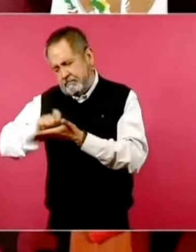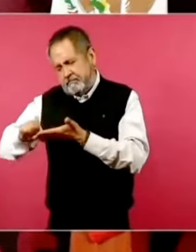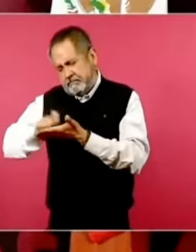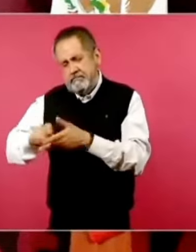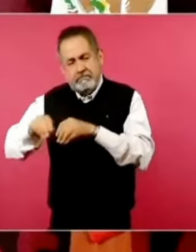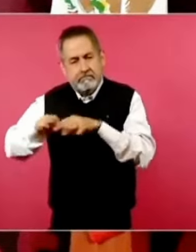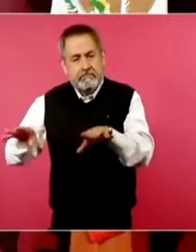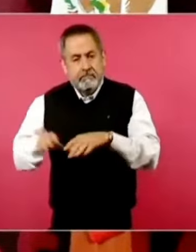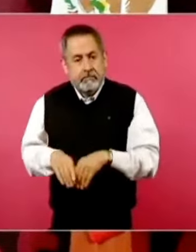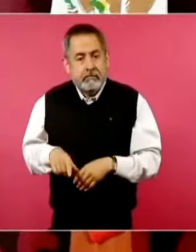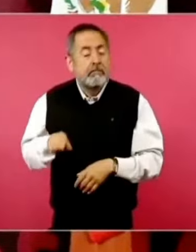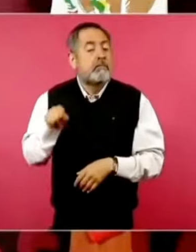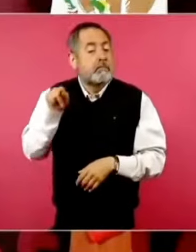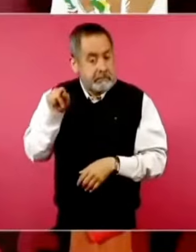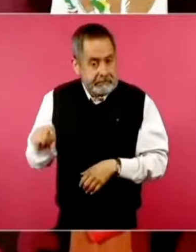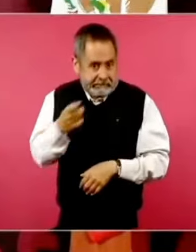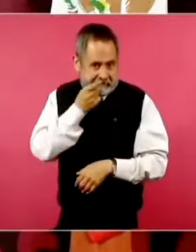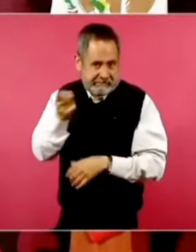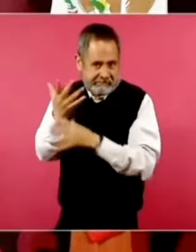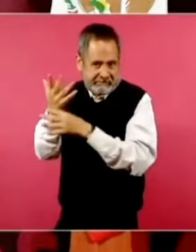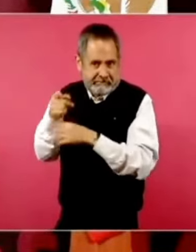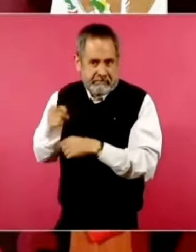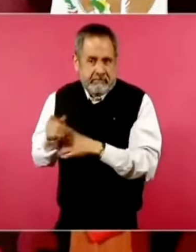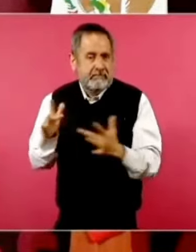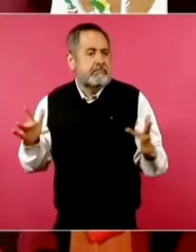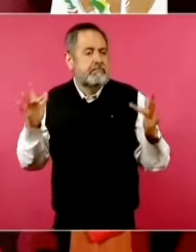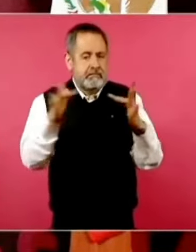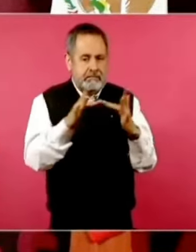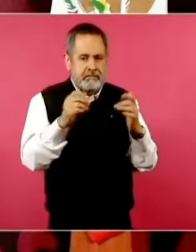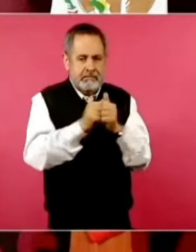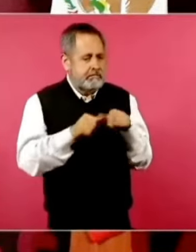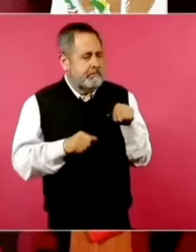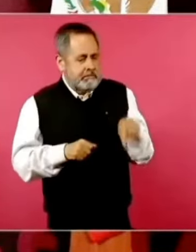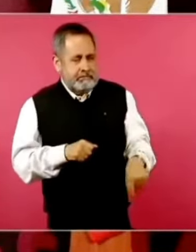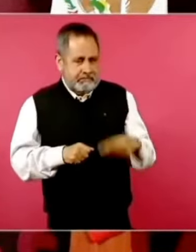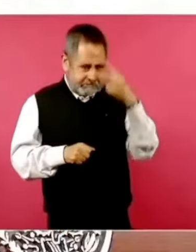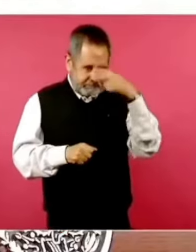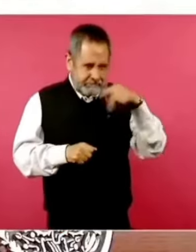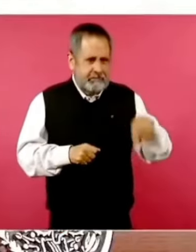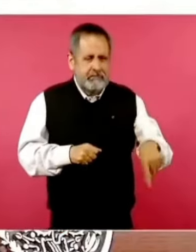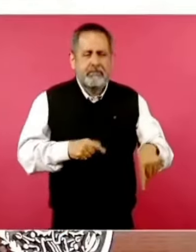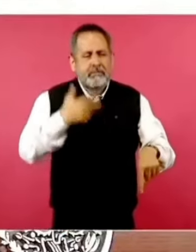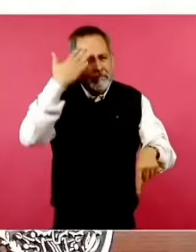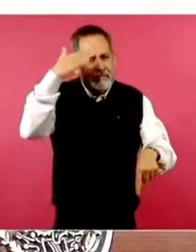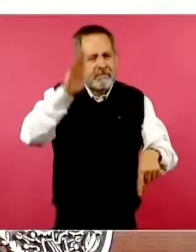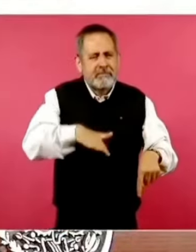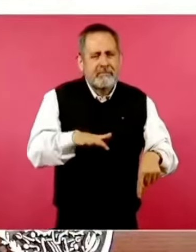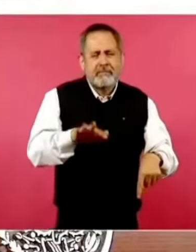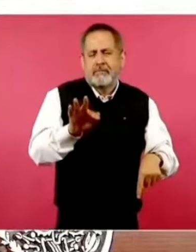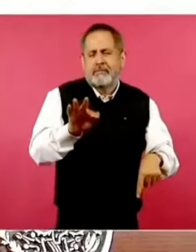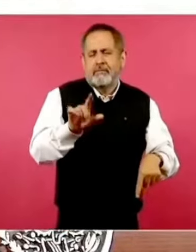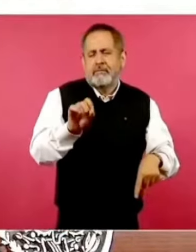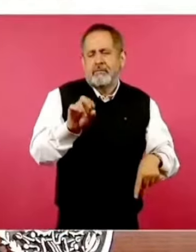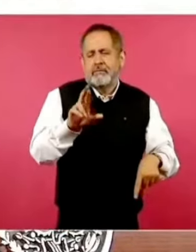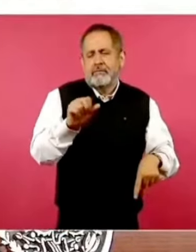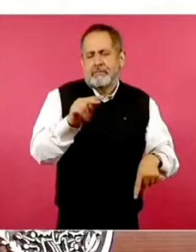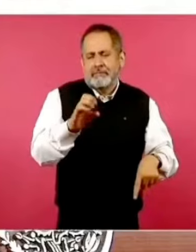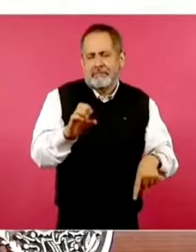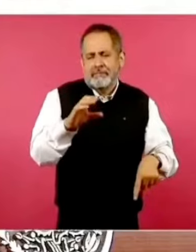y le tocaba tratar el asunto de la señora Florence